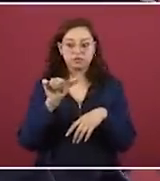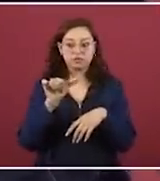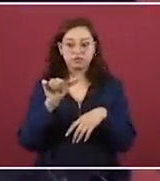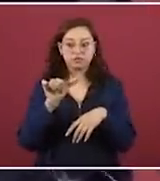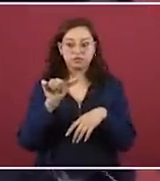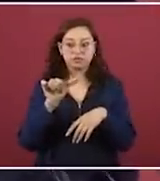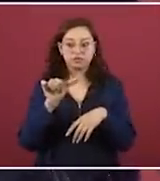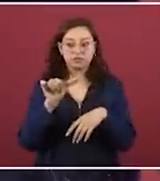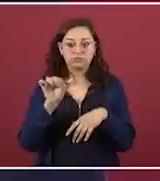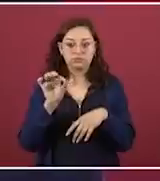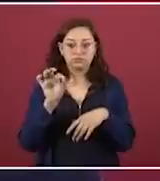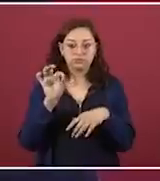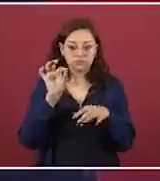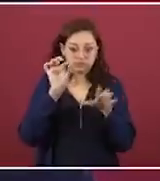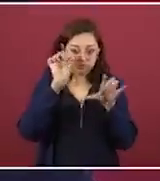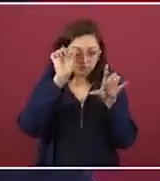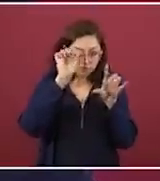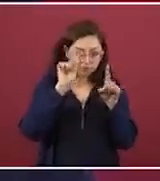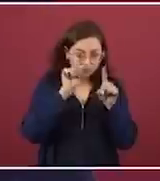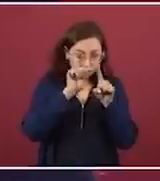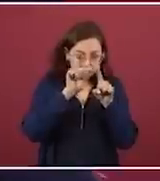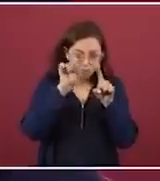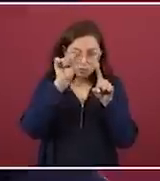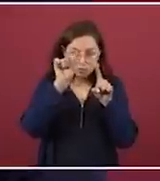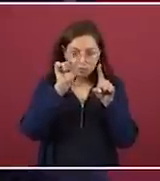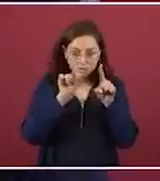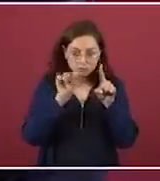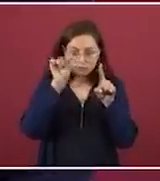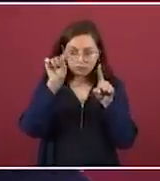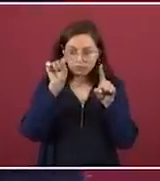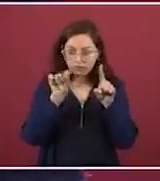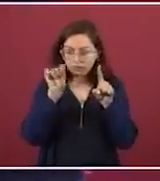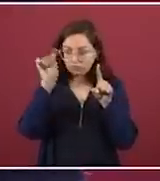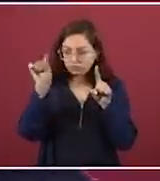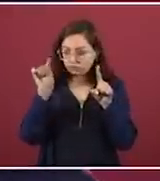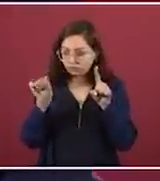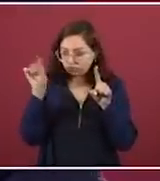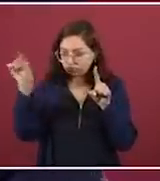identificaban a cada uno y entonces contaban